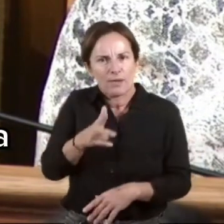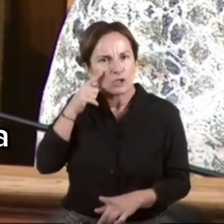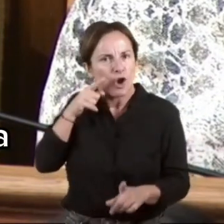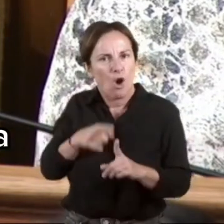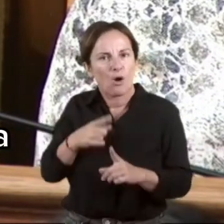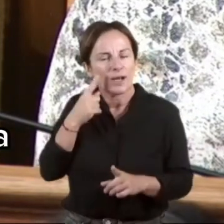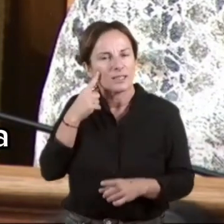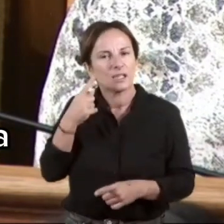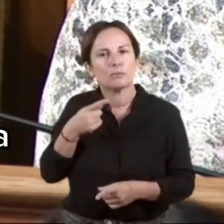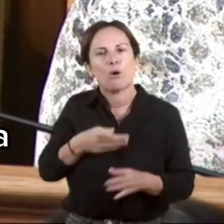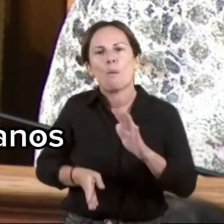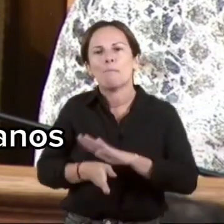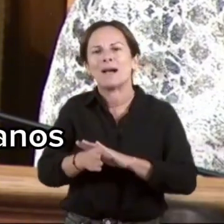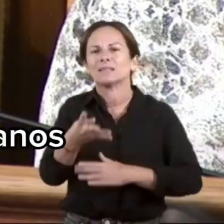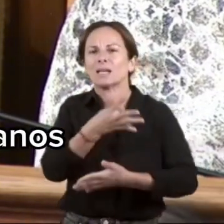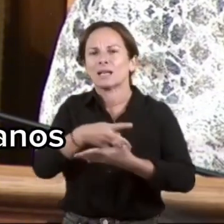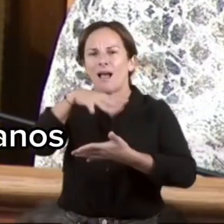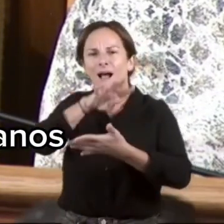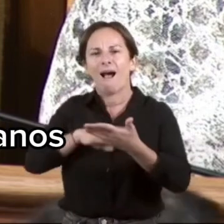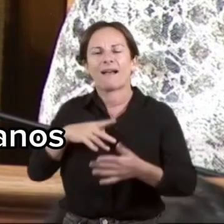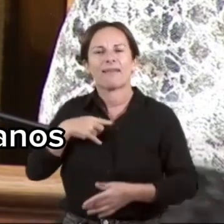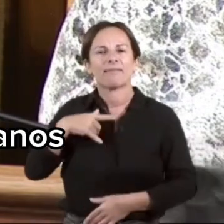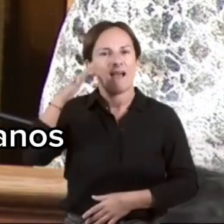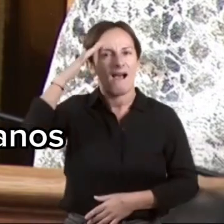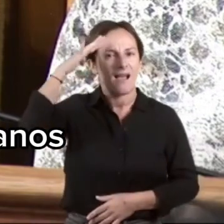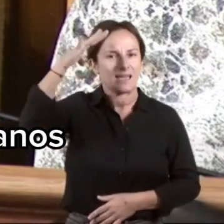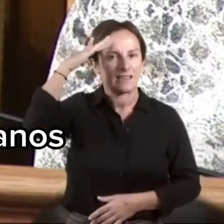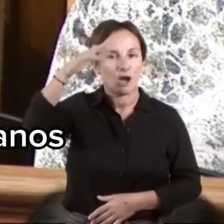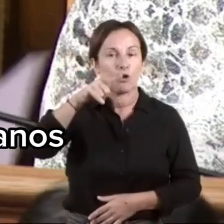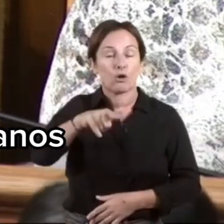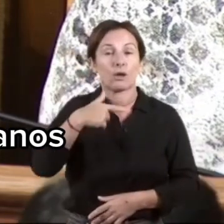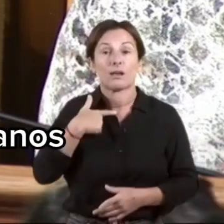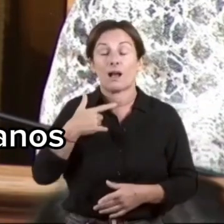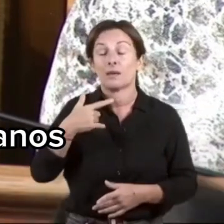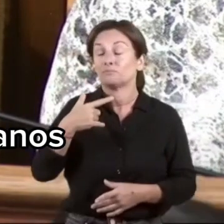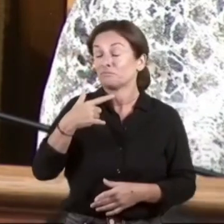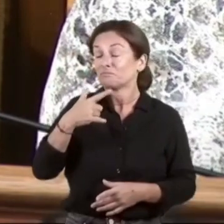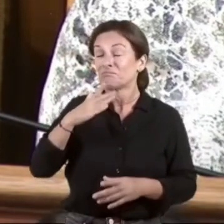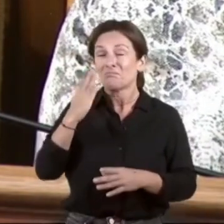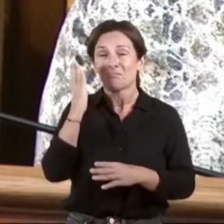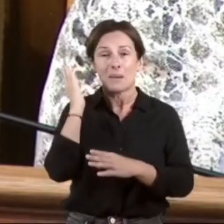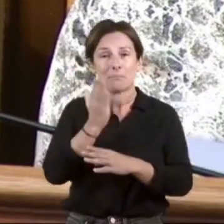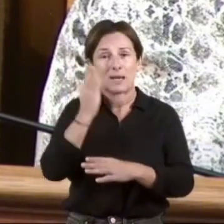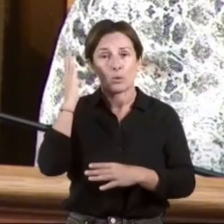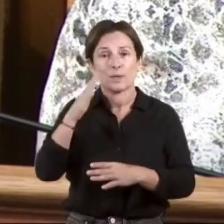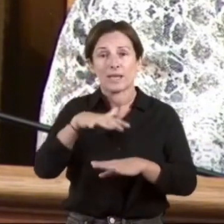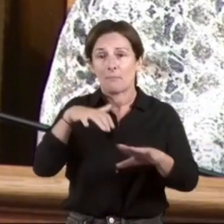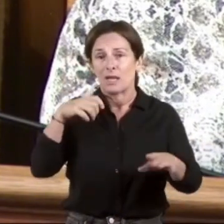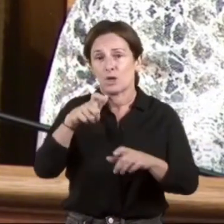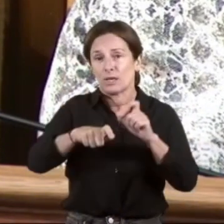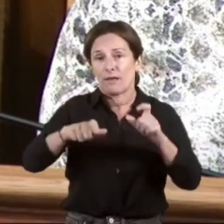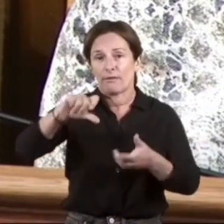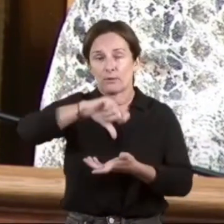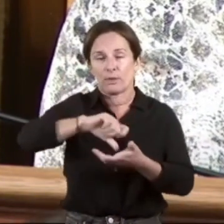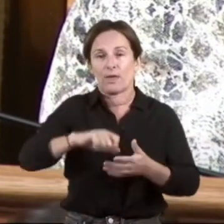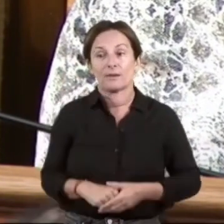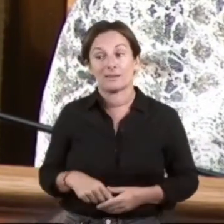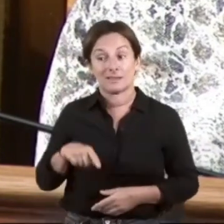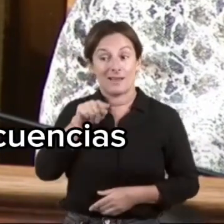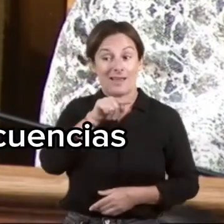agenda ideológica que perjudica a la mayoría de los ciudadanos estos sectores